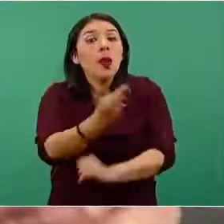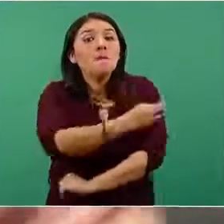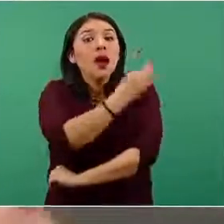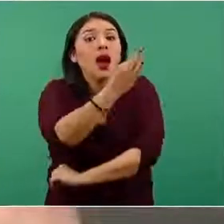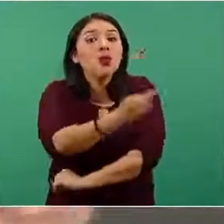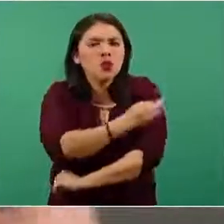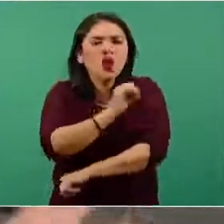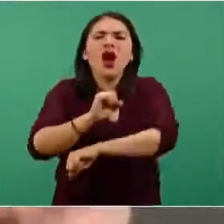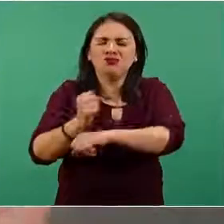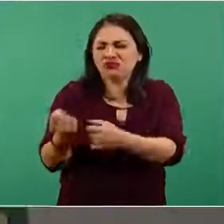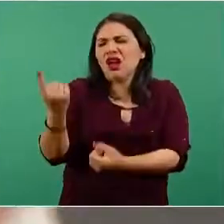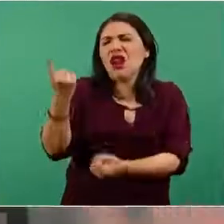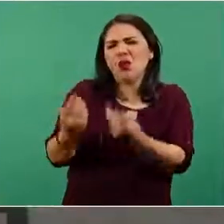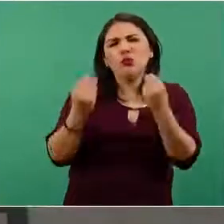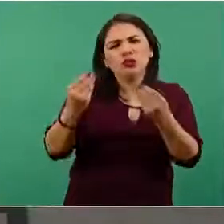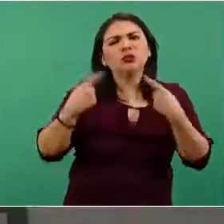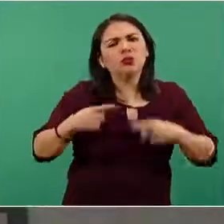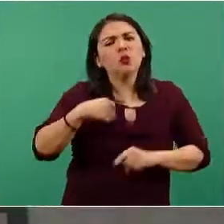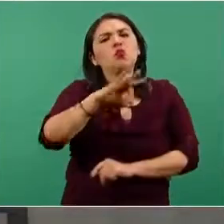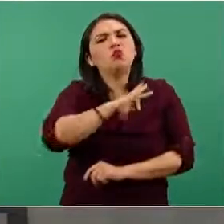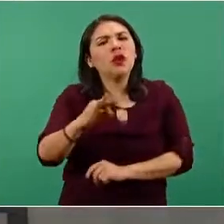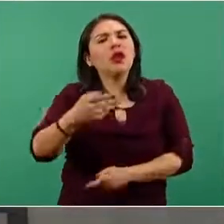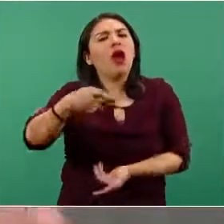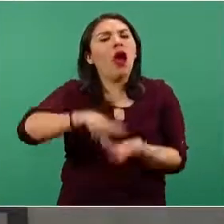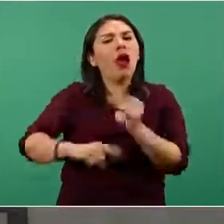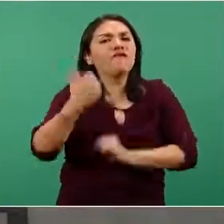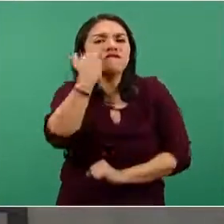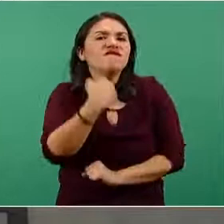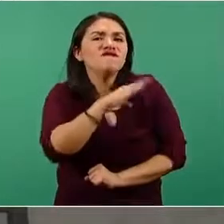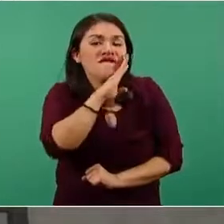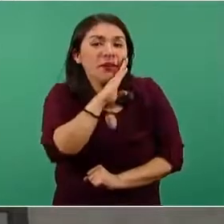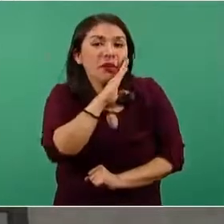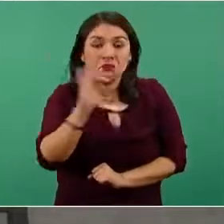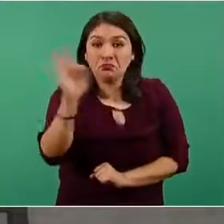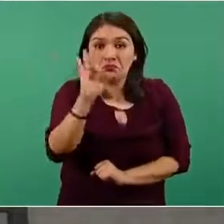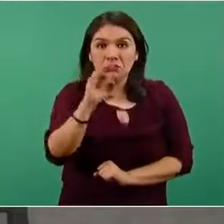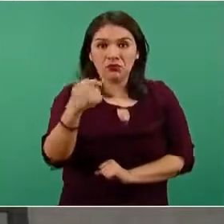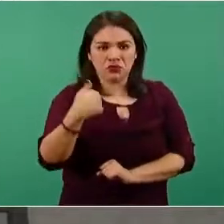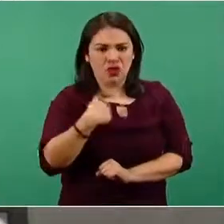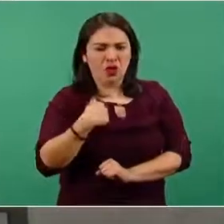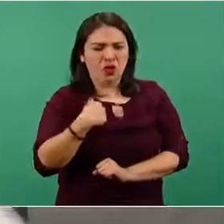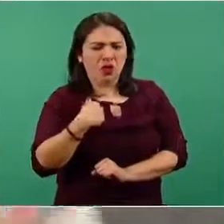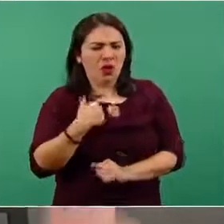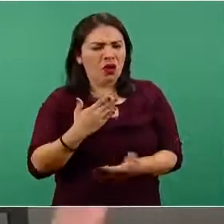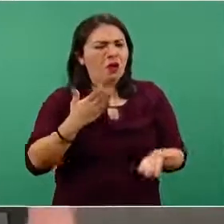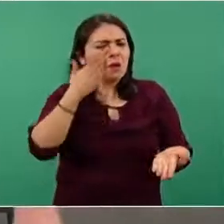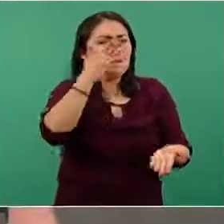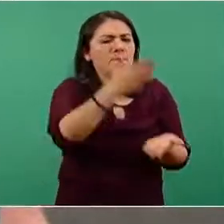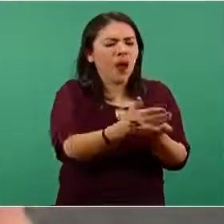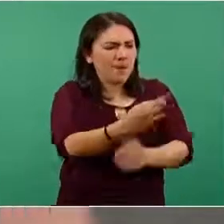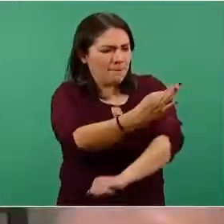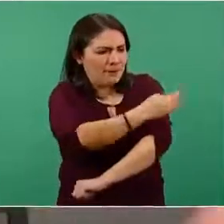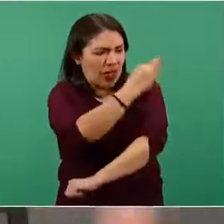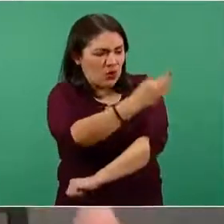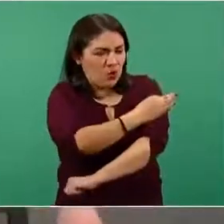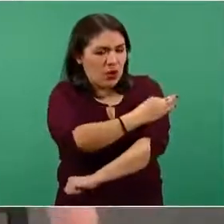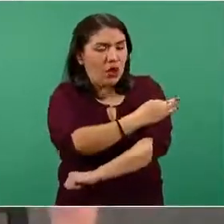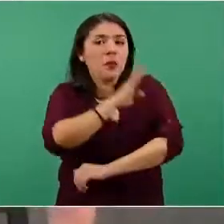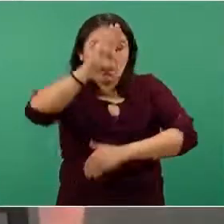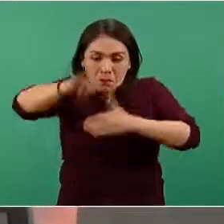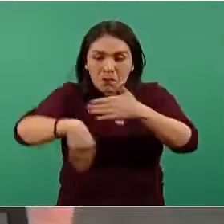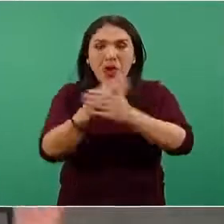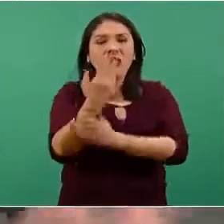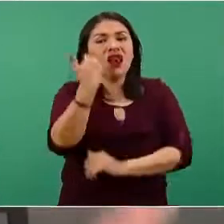porcentaje pequeño de personas, pueden causar fiebre. Entonces, si se pone la vacuna y la persona al día siguiente presenta